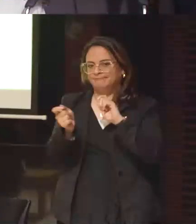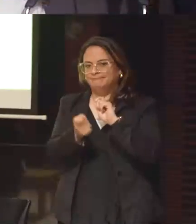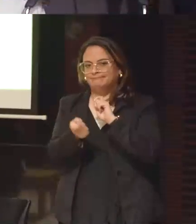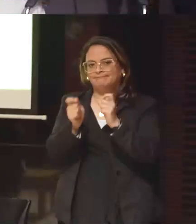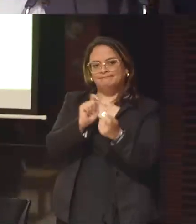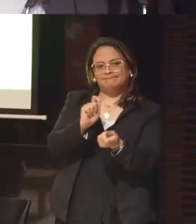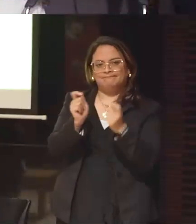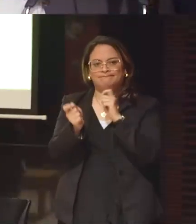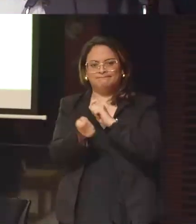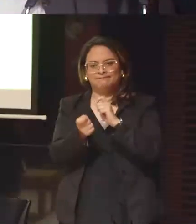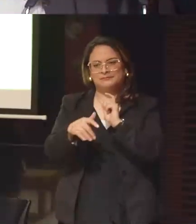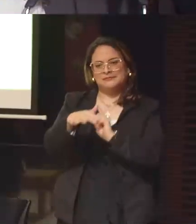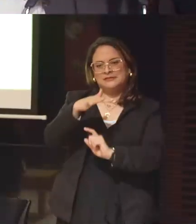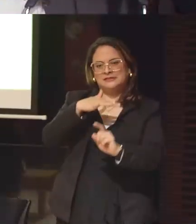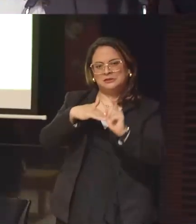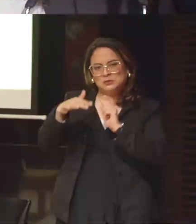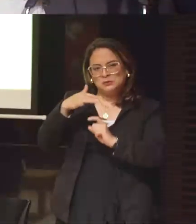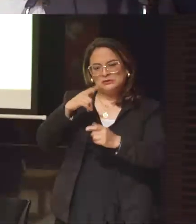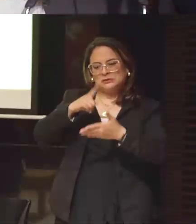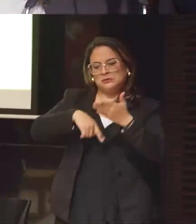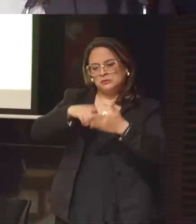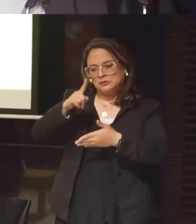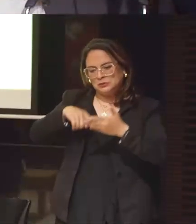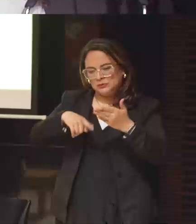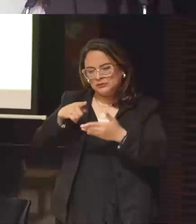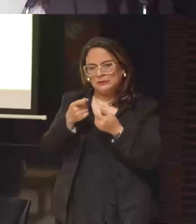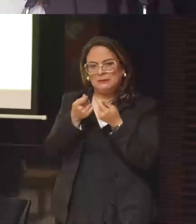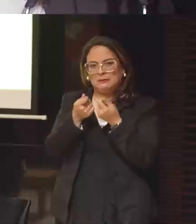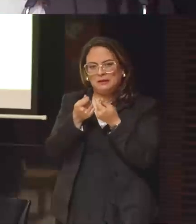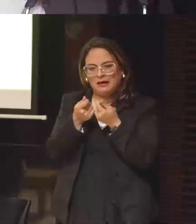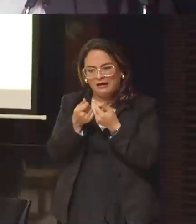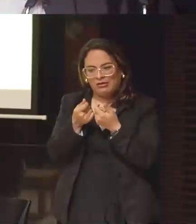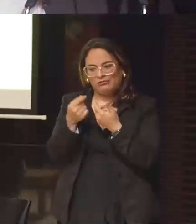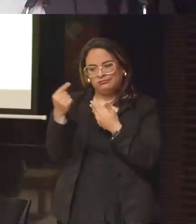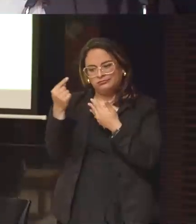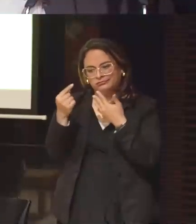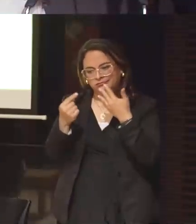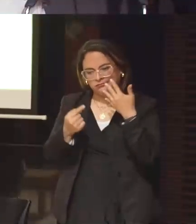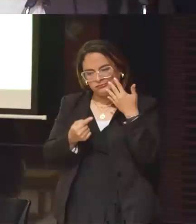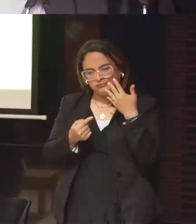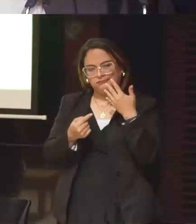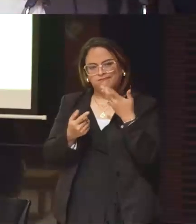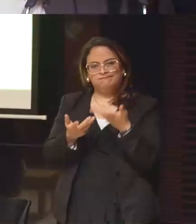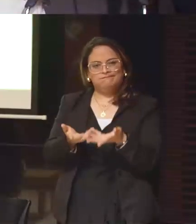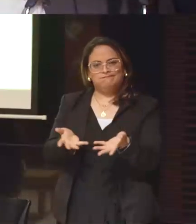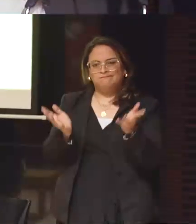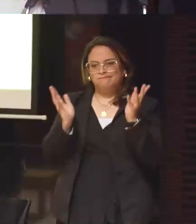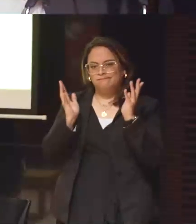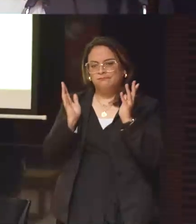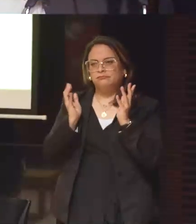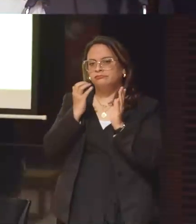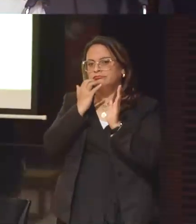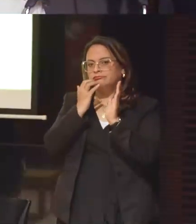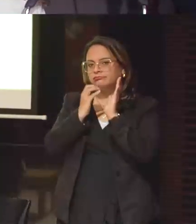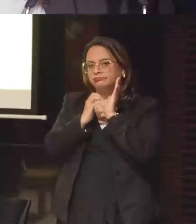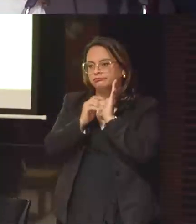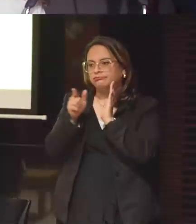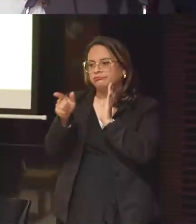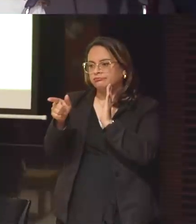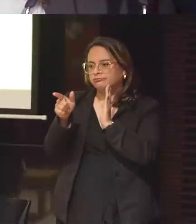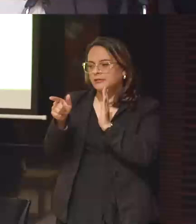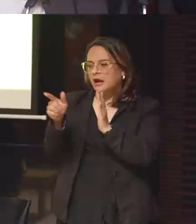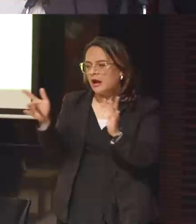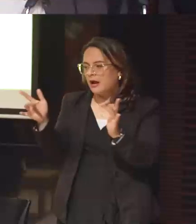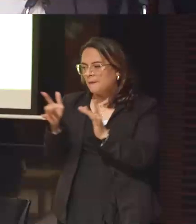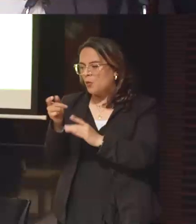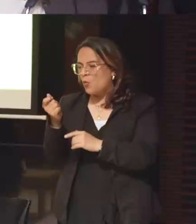de condiciones y el precio unitario al que ofreció el contratista que se